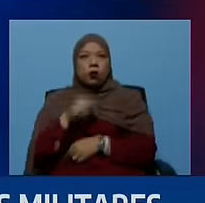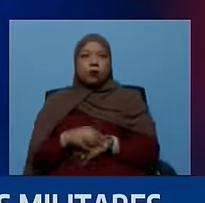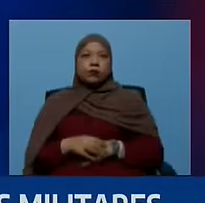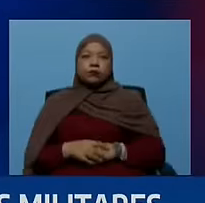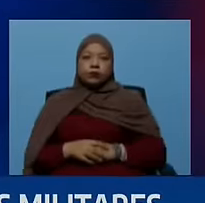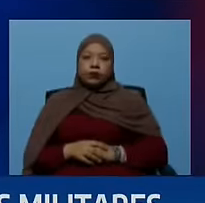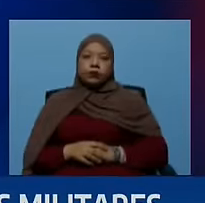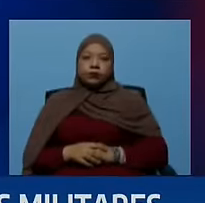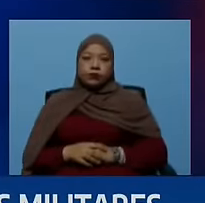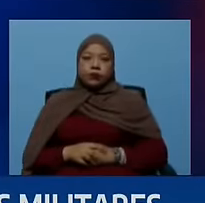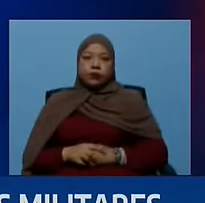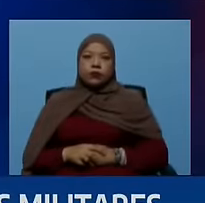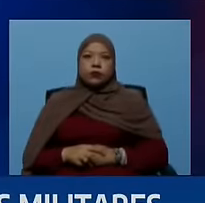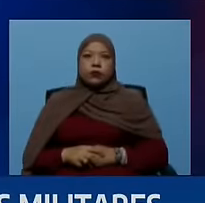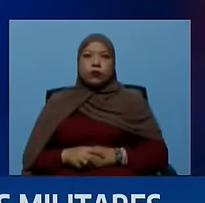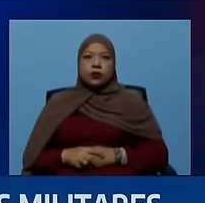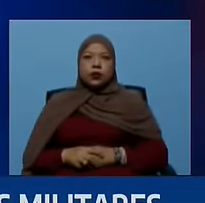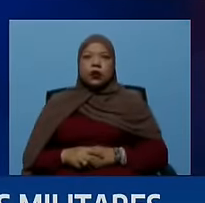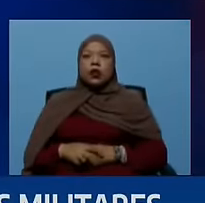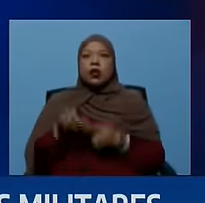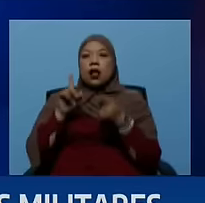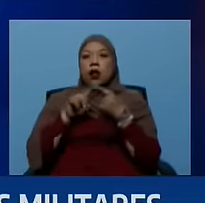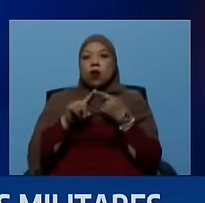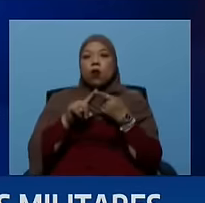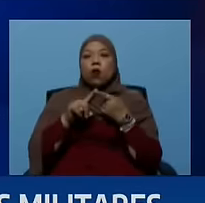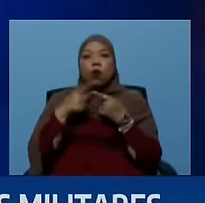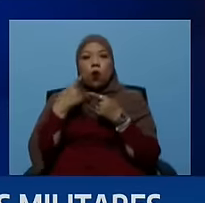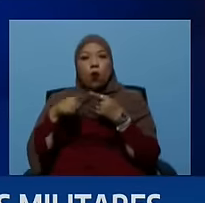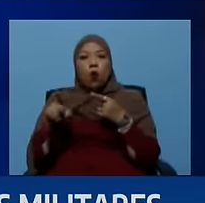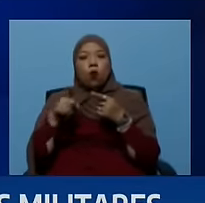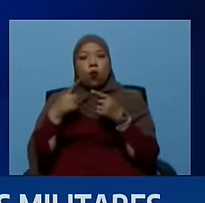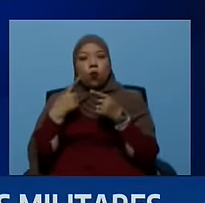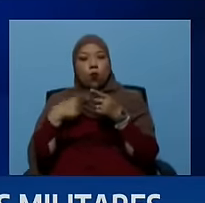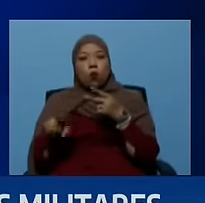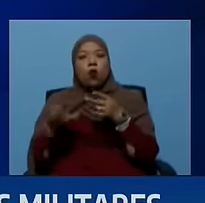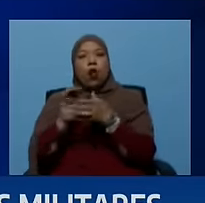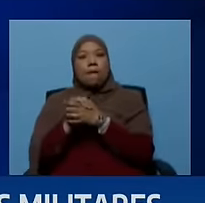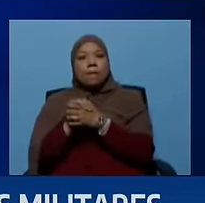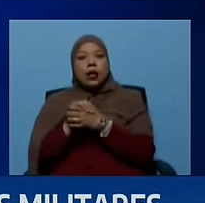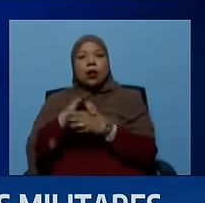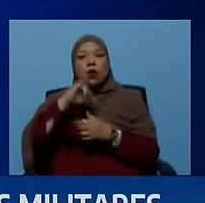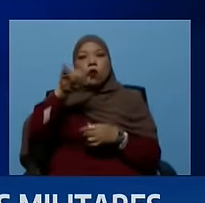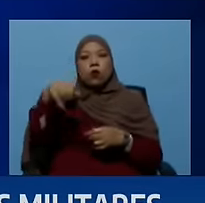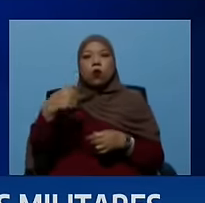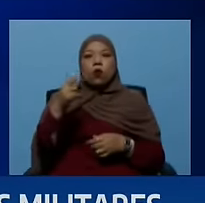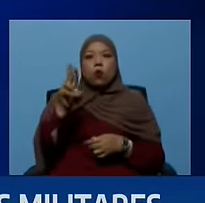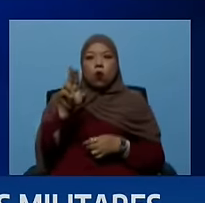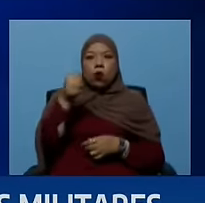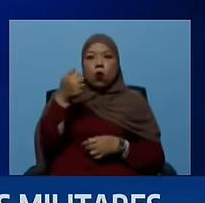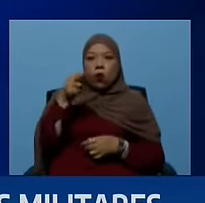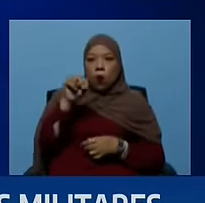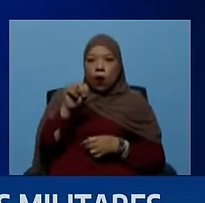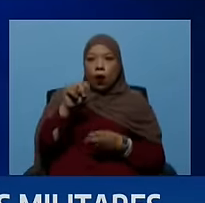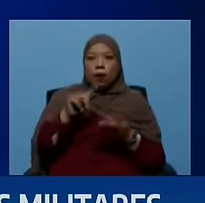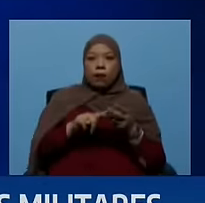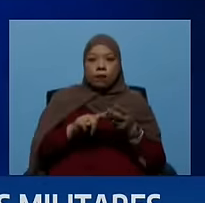bielma Juan Arias Pedro y otros compañeros que estudiamos aquí en el